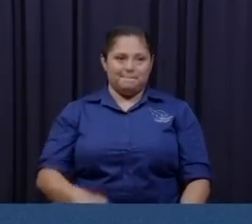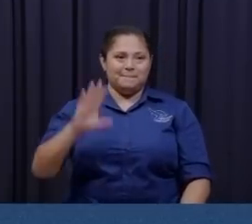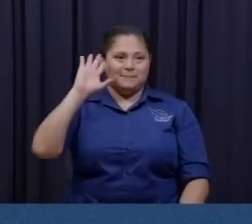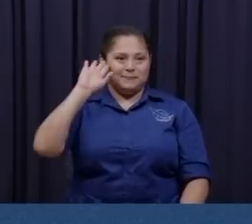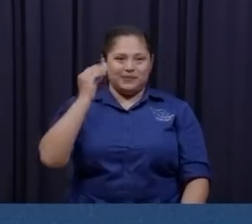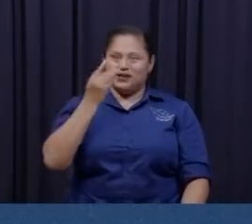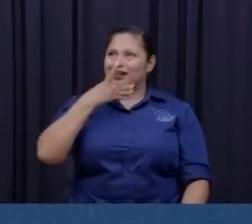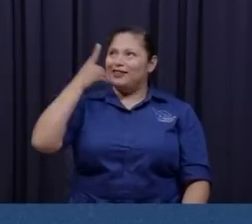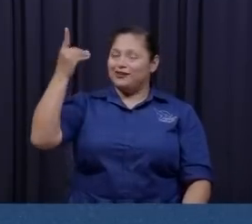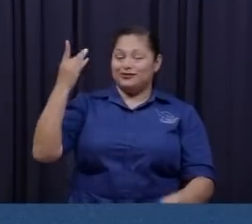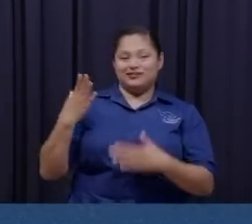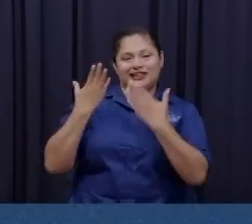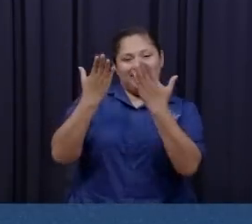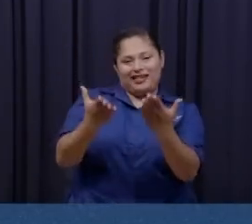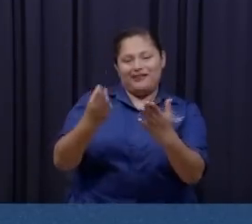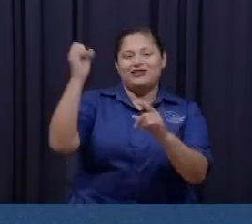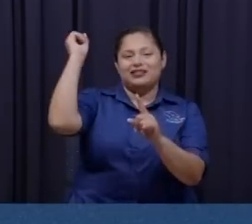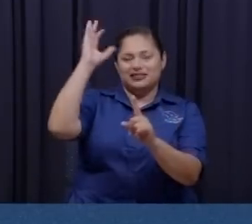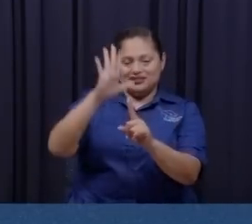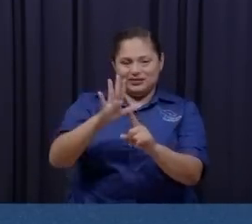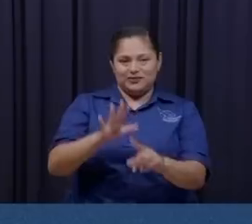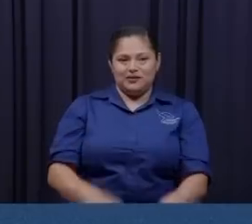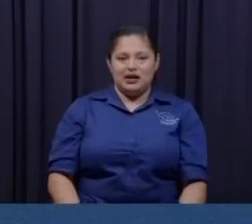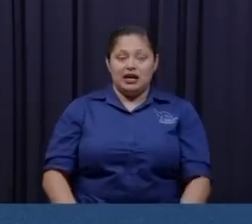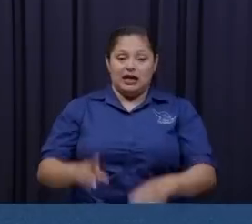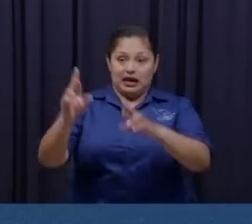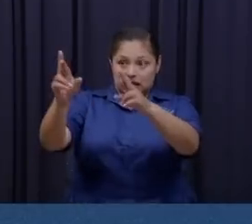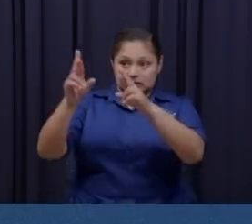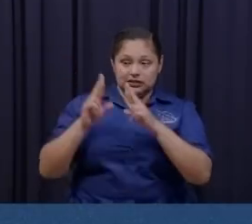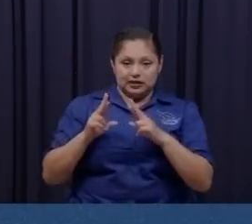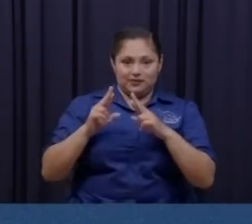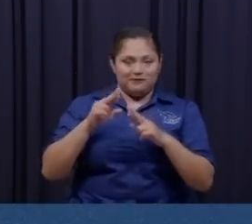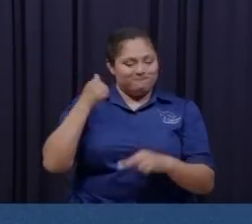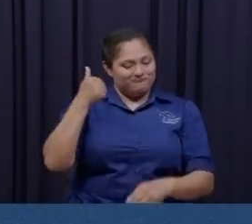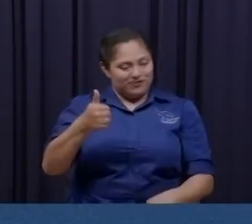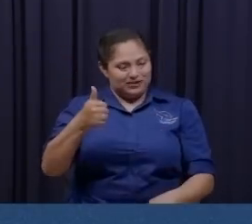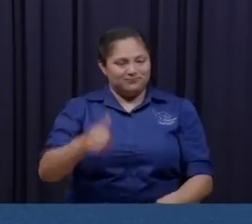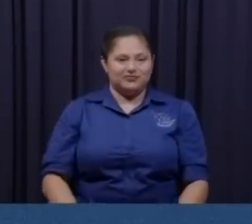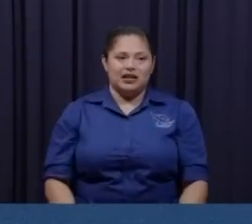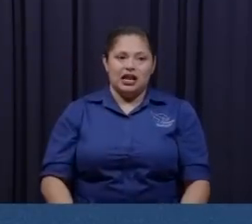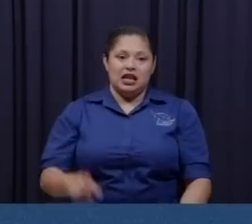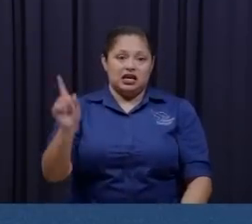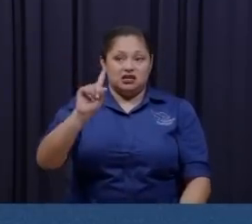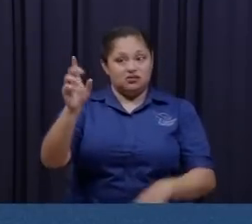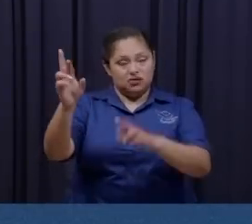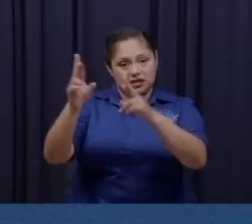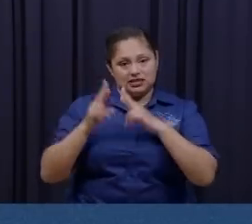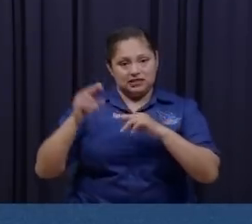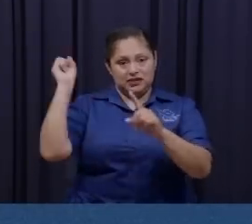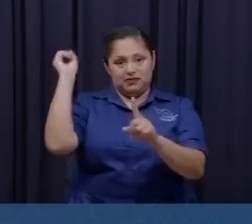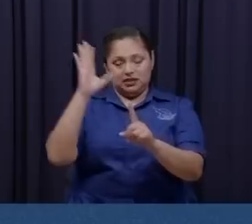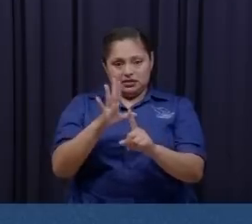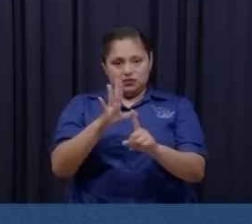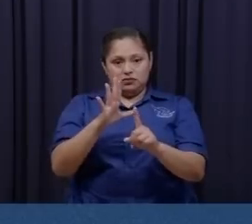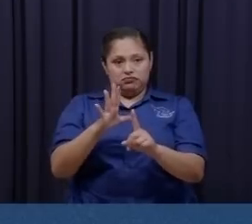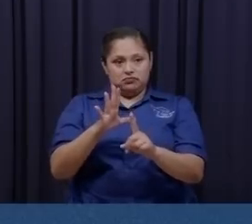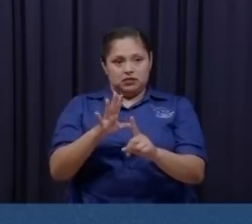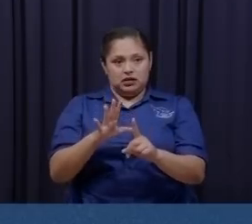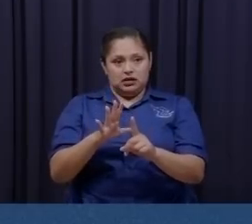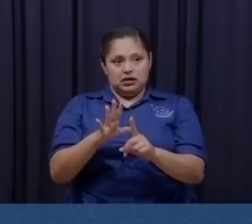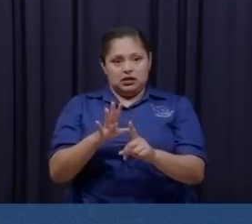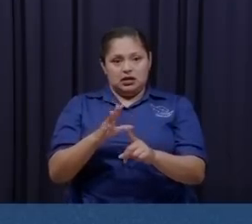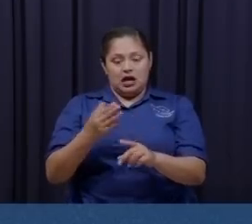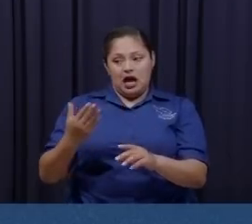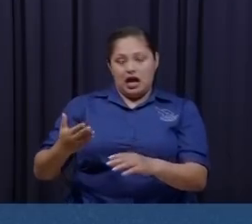Porque Dios te está ofreciendo bendición. El que la reciba se rayó. El que no reciba la bendición,